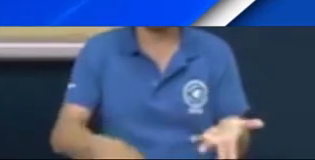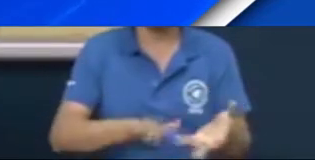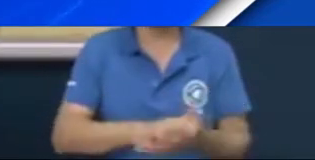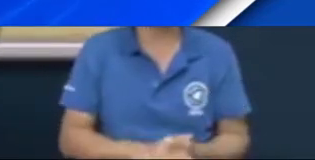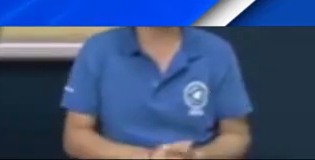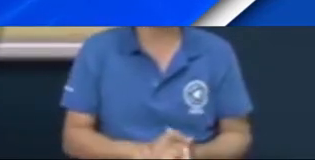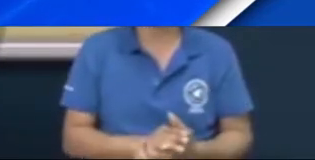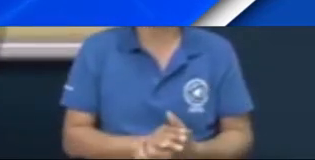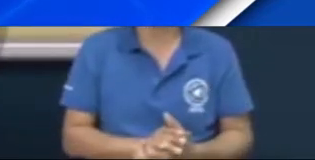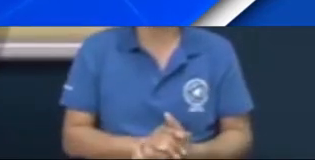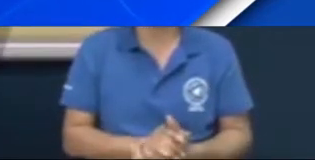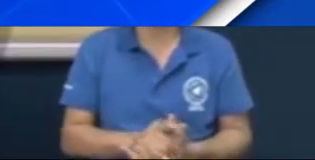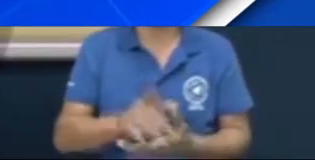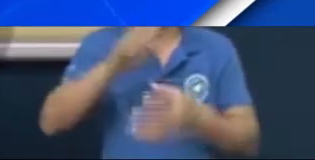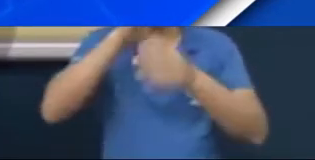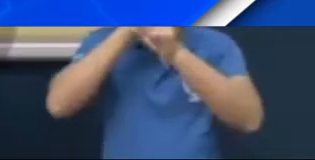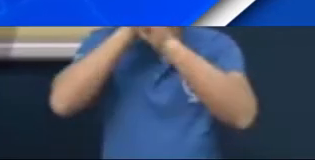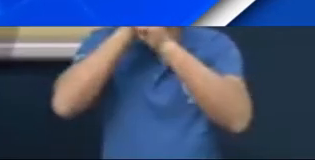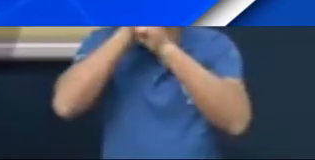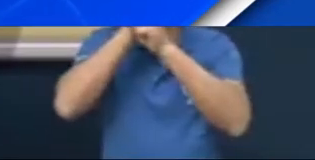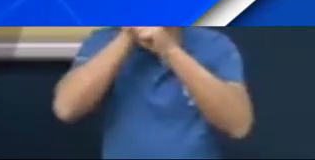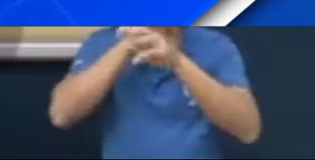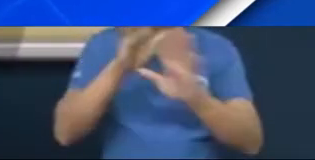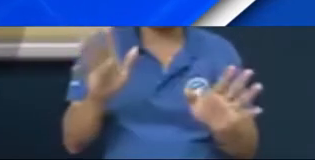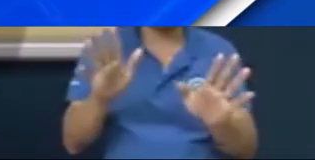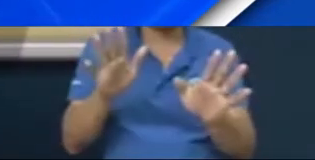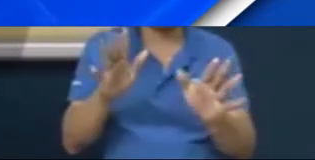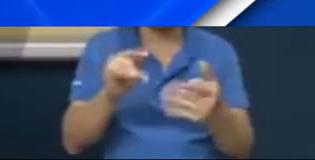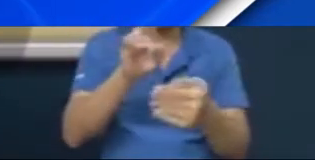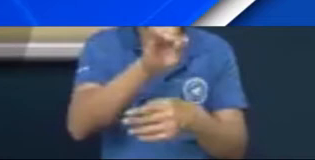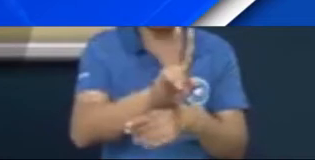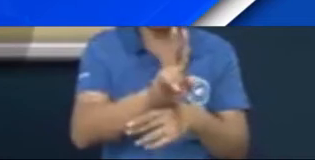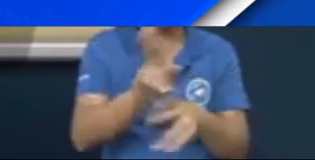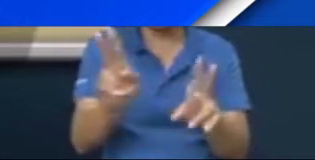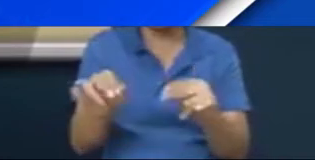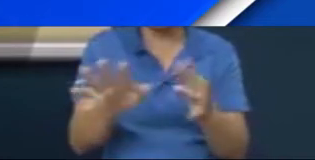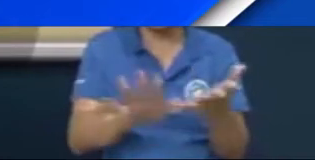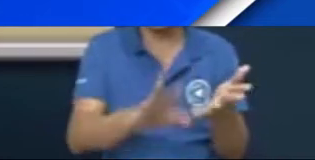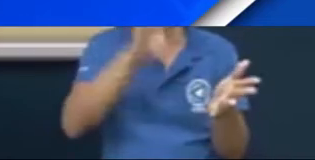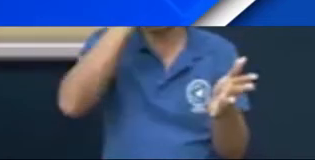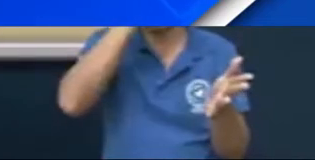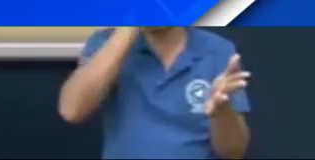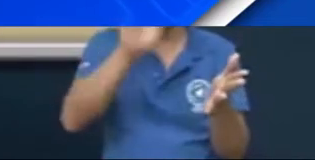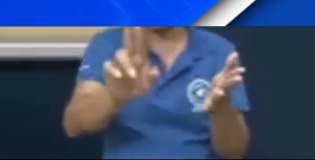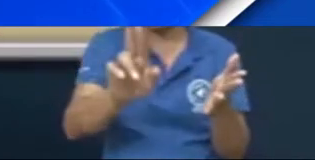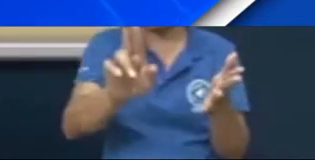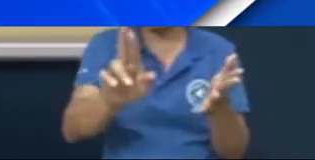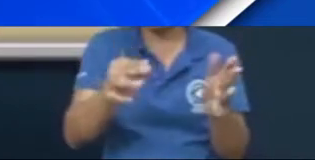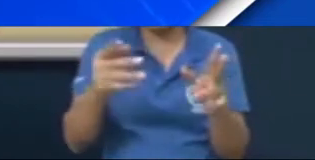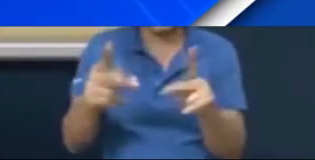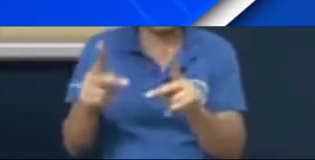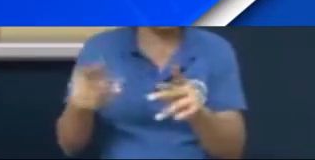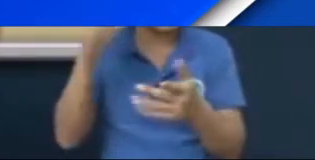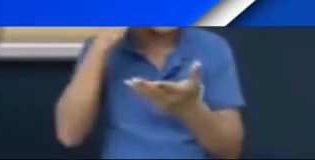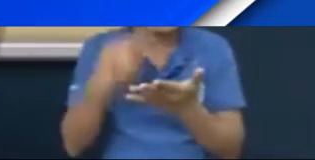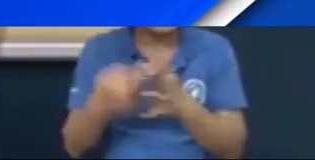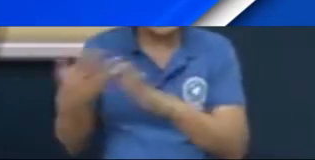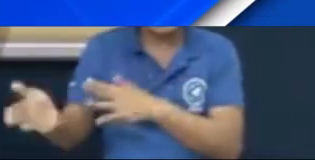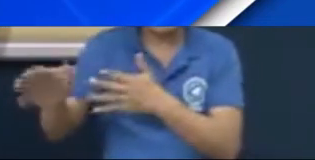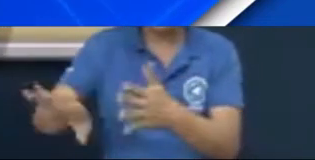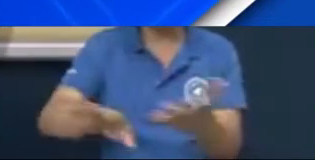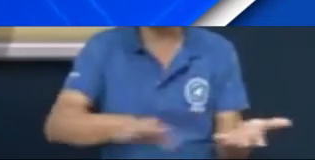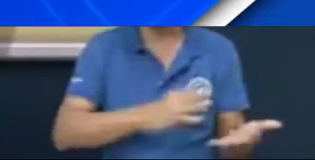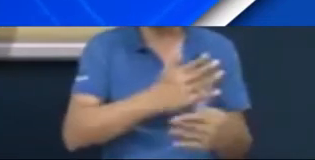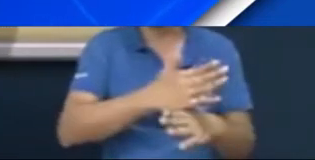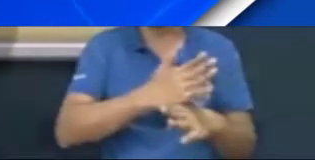noviembre, teniendo el silencio electoral el 2 de noviembre por respeto a nuestros fieles difuntos. Y ya